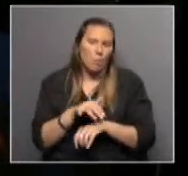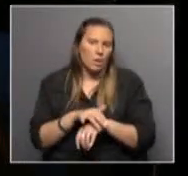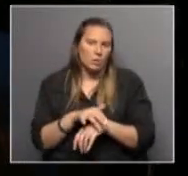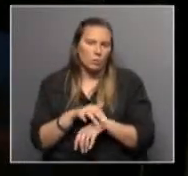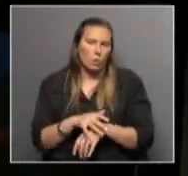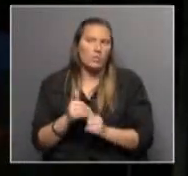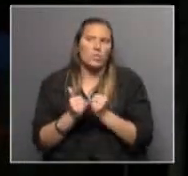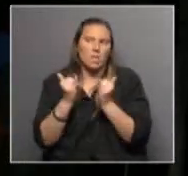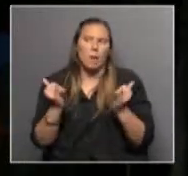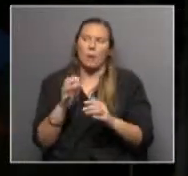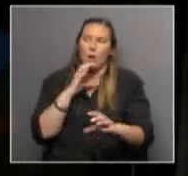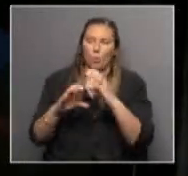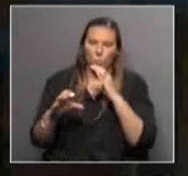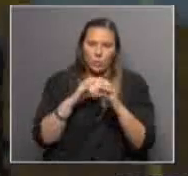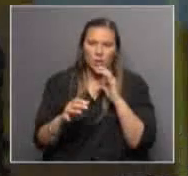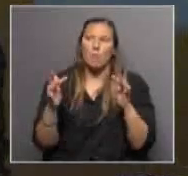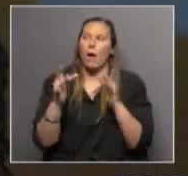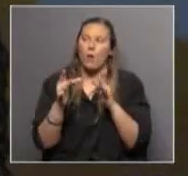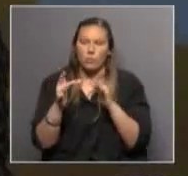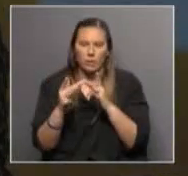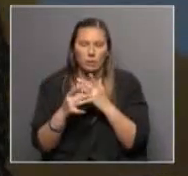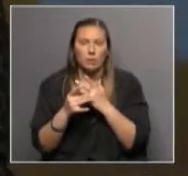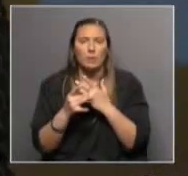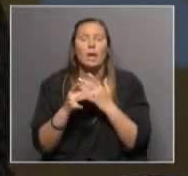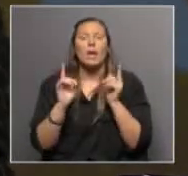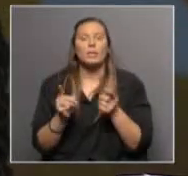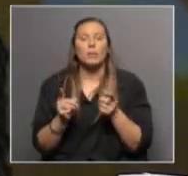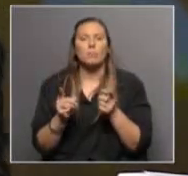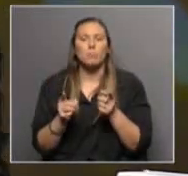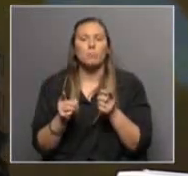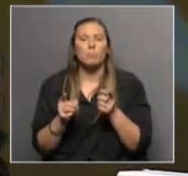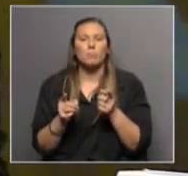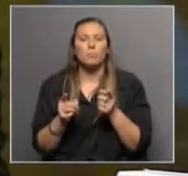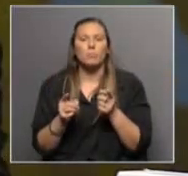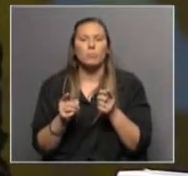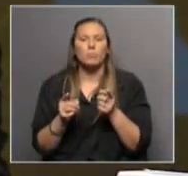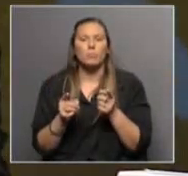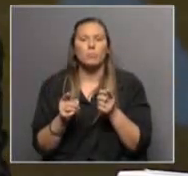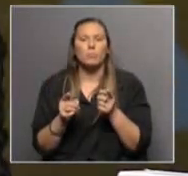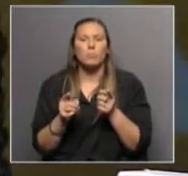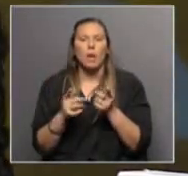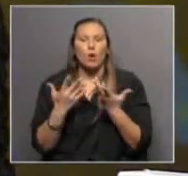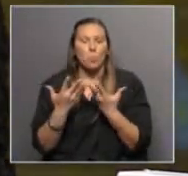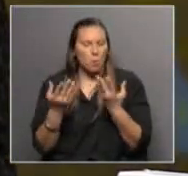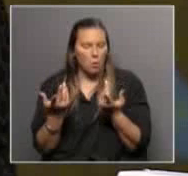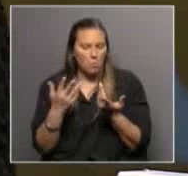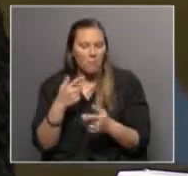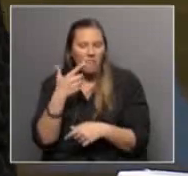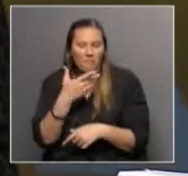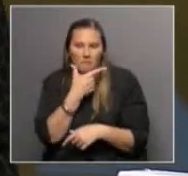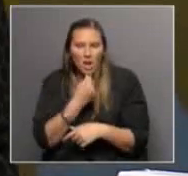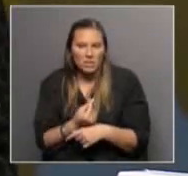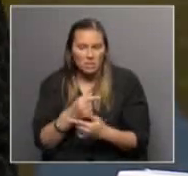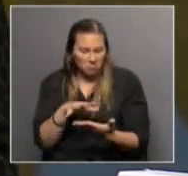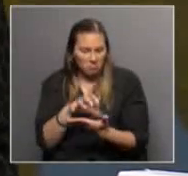su día para comunicarse para contactarse etcétera y además tiene esa cosa de que es como muy intuitivo se dice como